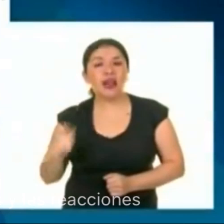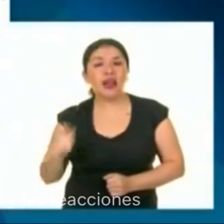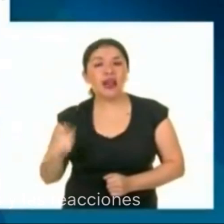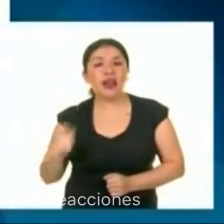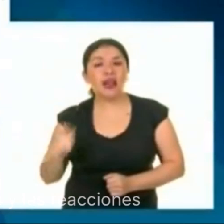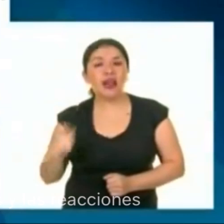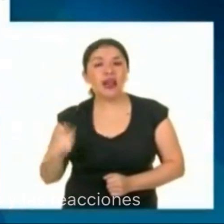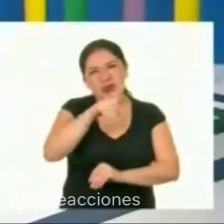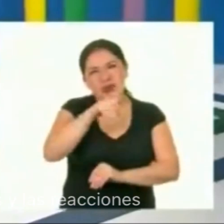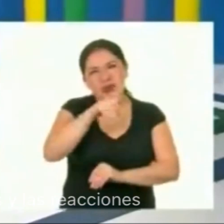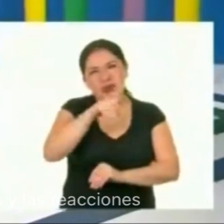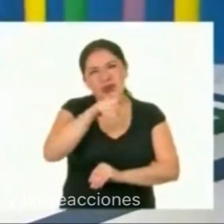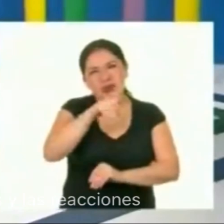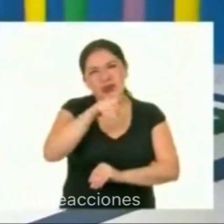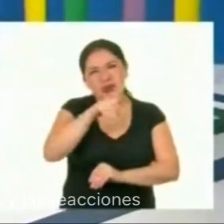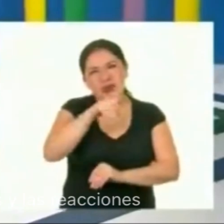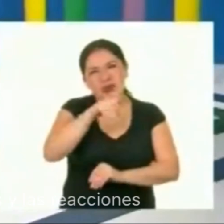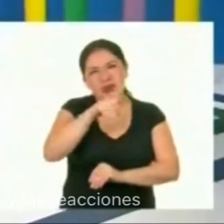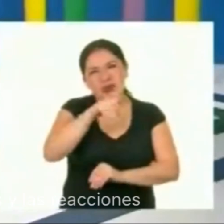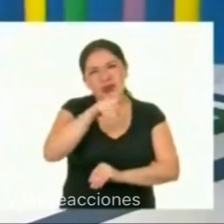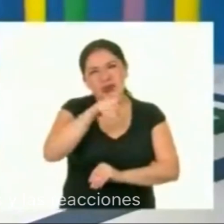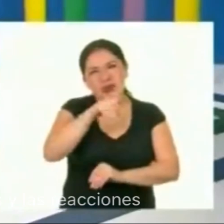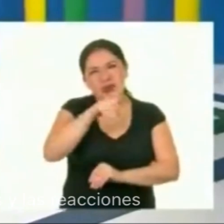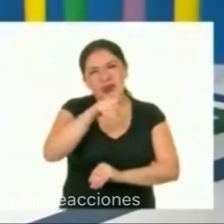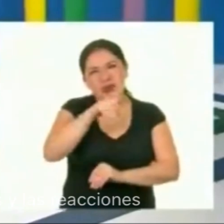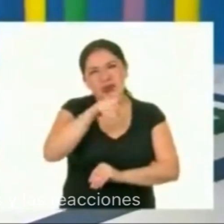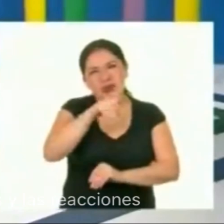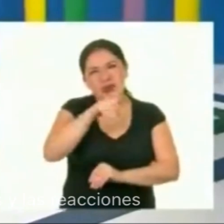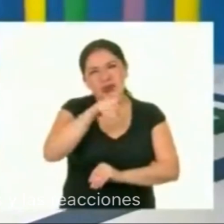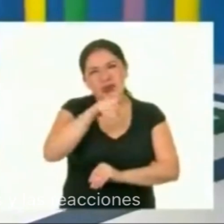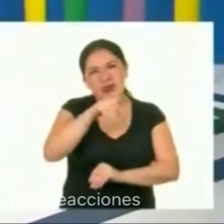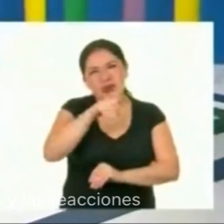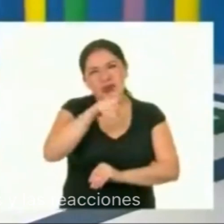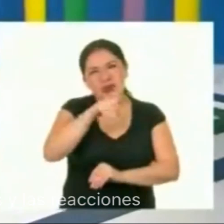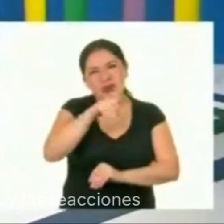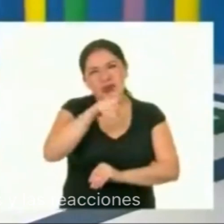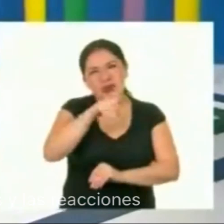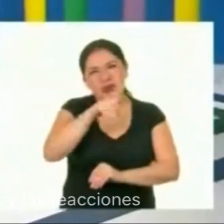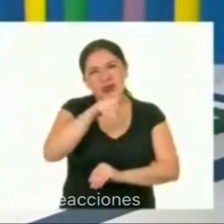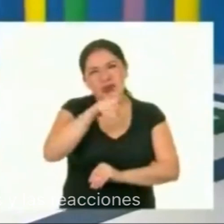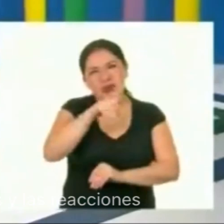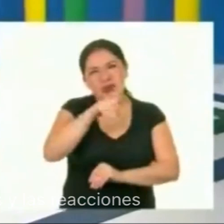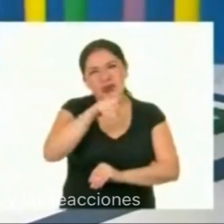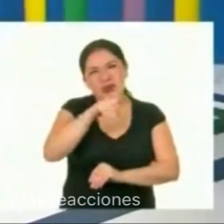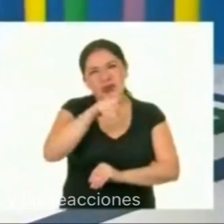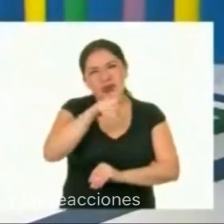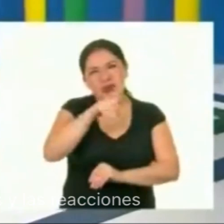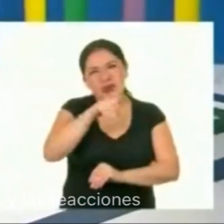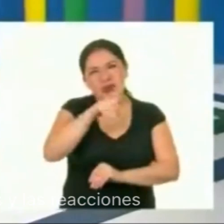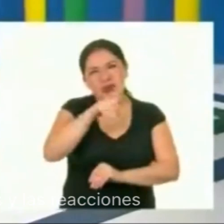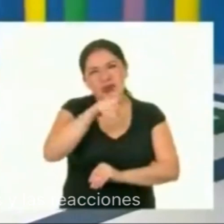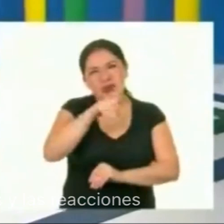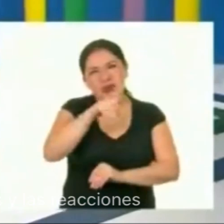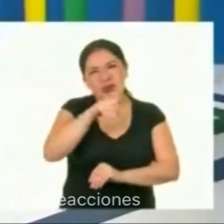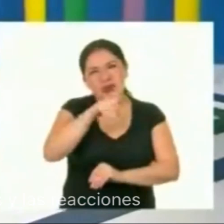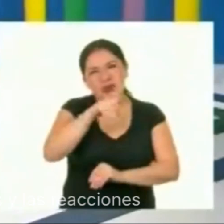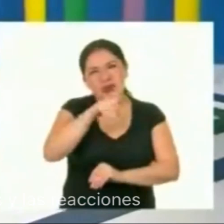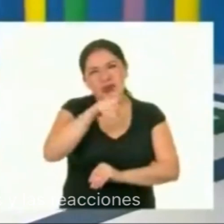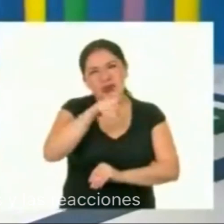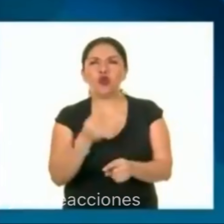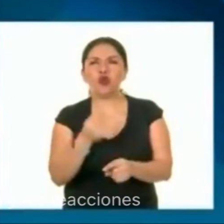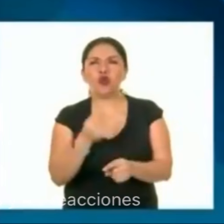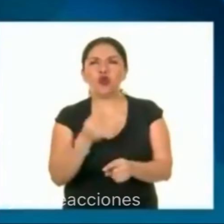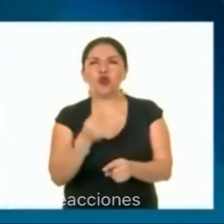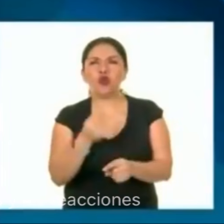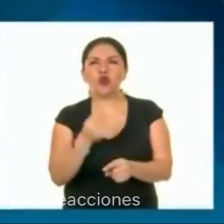anteriores empezamos por como dice el punto 1 definir el título del reporte que fue el mismo de la encuesta como han vivido los